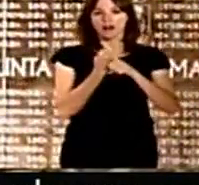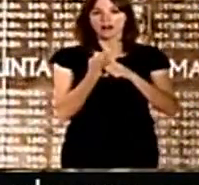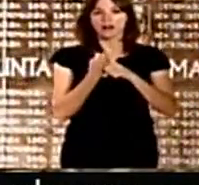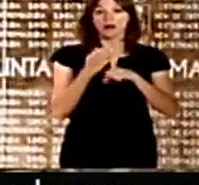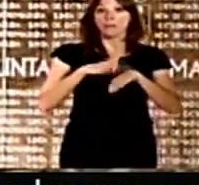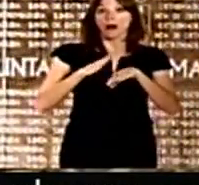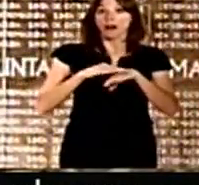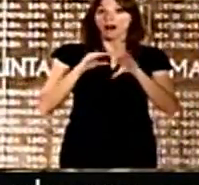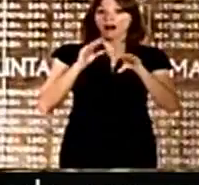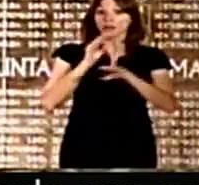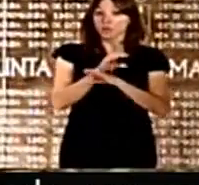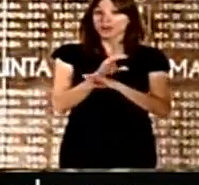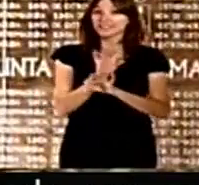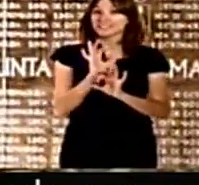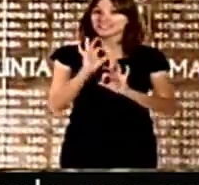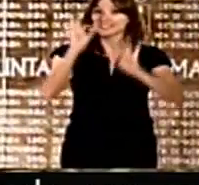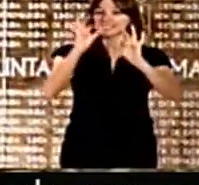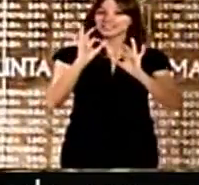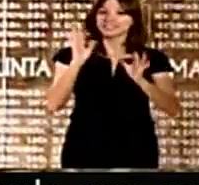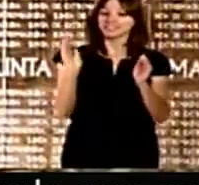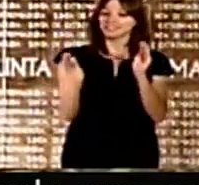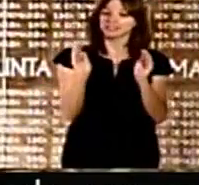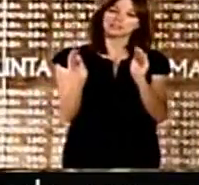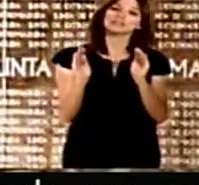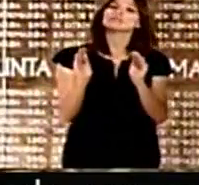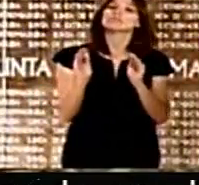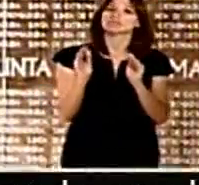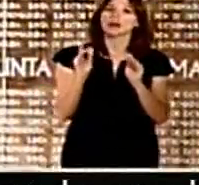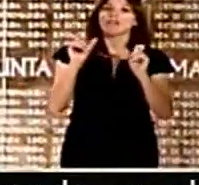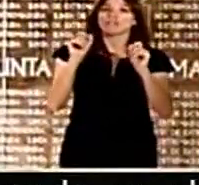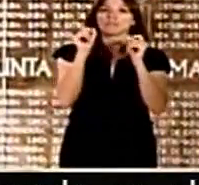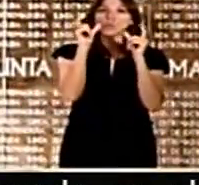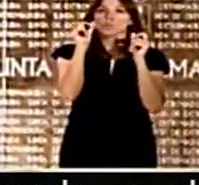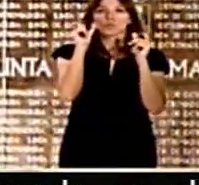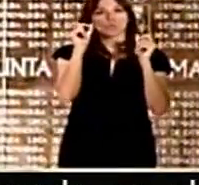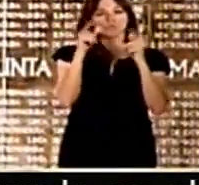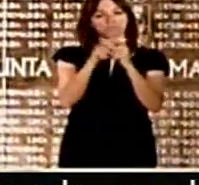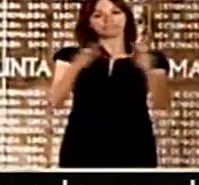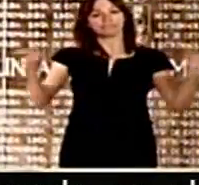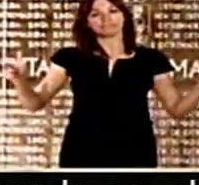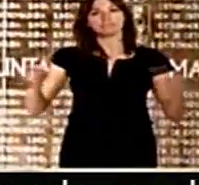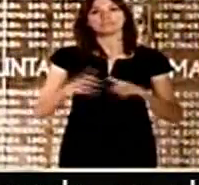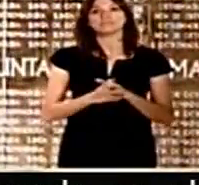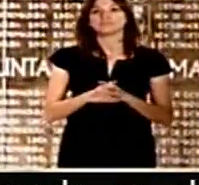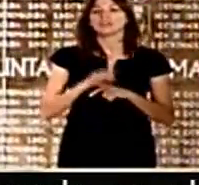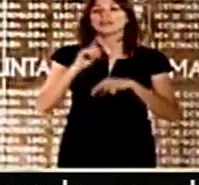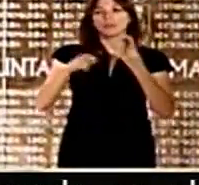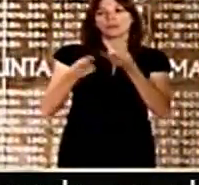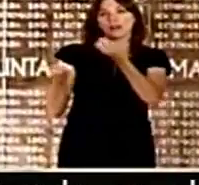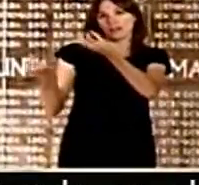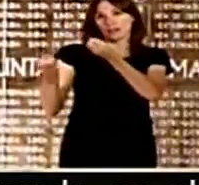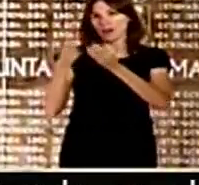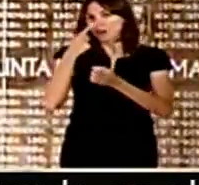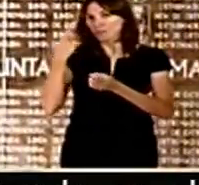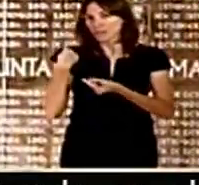puntuales lleguen a aquellos a los que va destinado específicamente. Ahora te damos los datos de la convocatoria anterior, ¿vale?